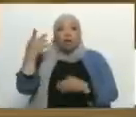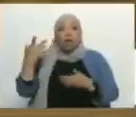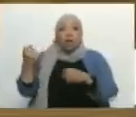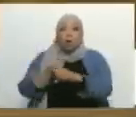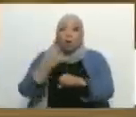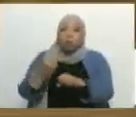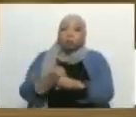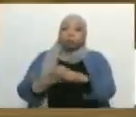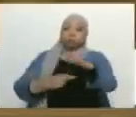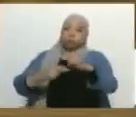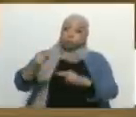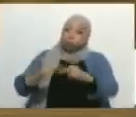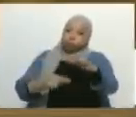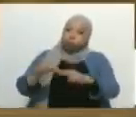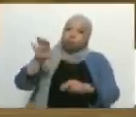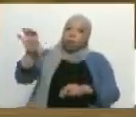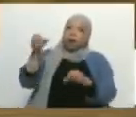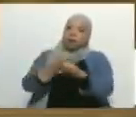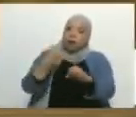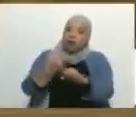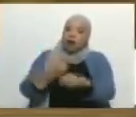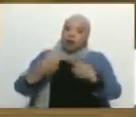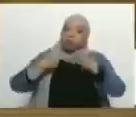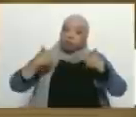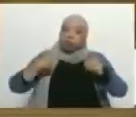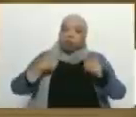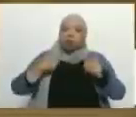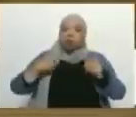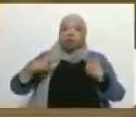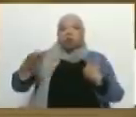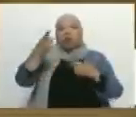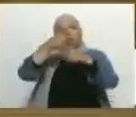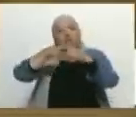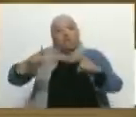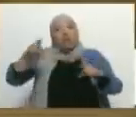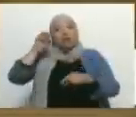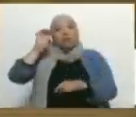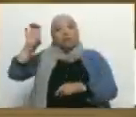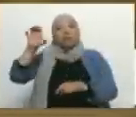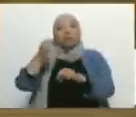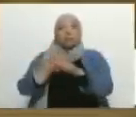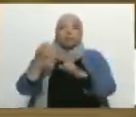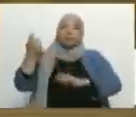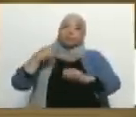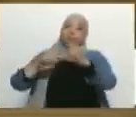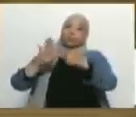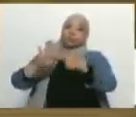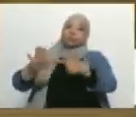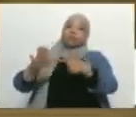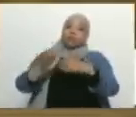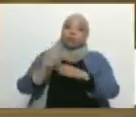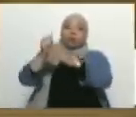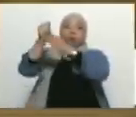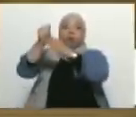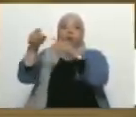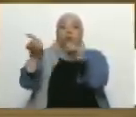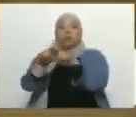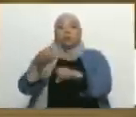a construir, a ubicar una patria diferente y tener de frente a un dirigente como